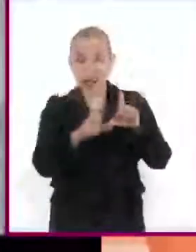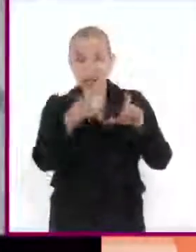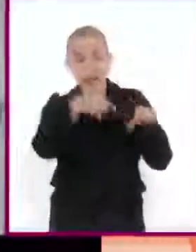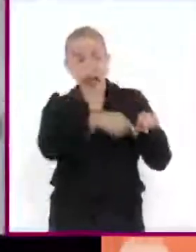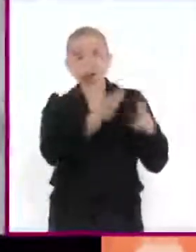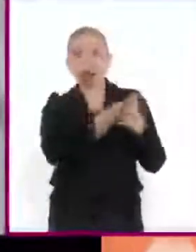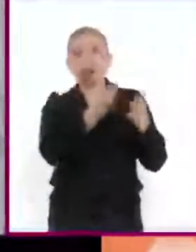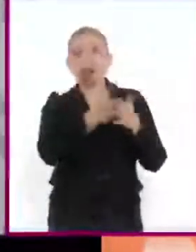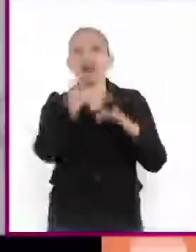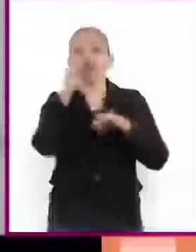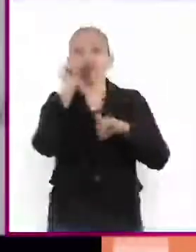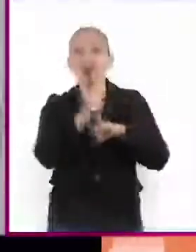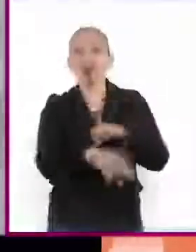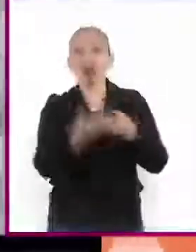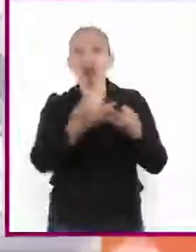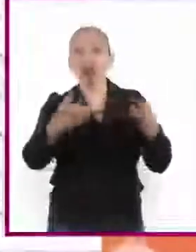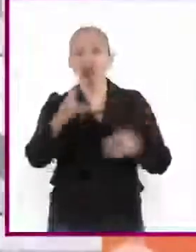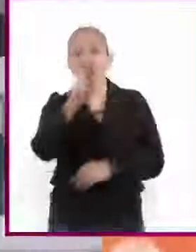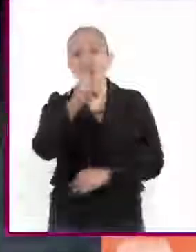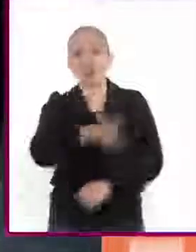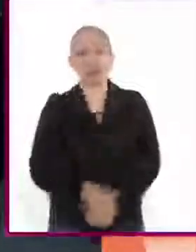plata contamine el suelo y el agua.